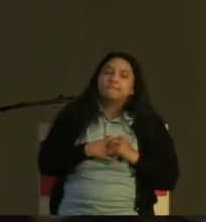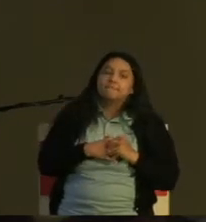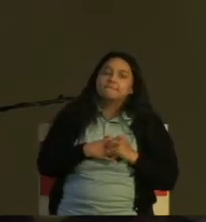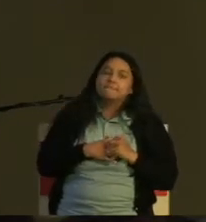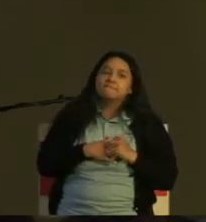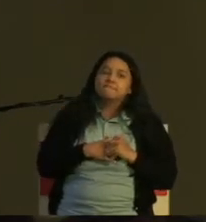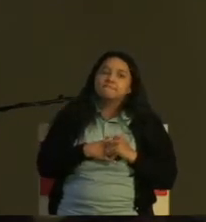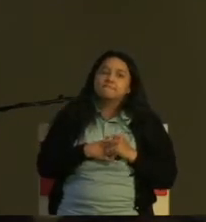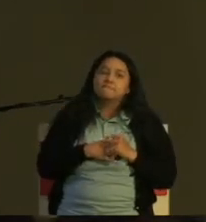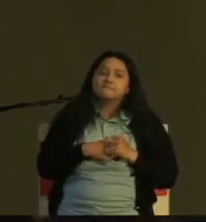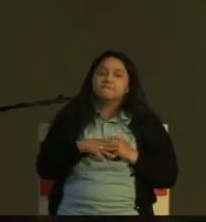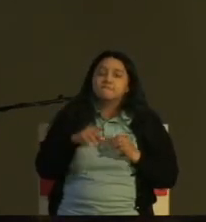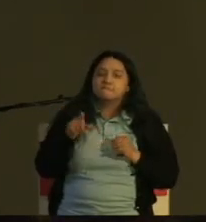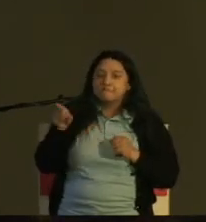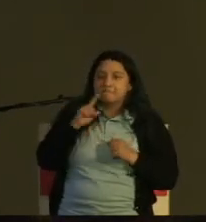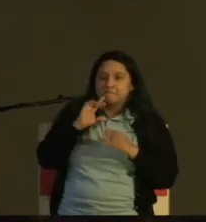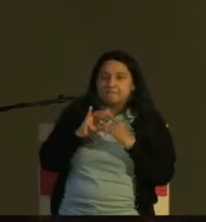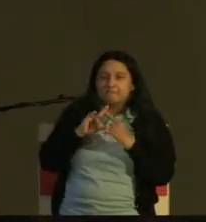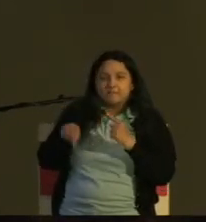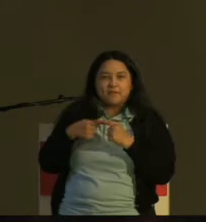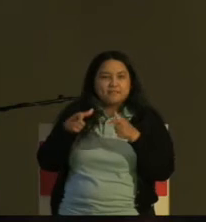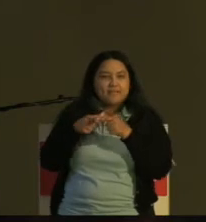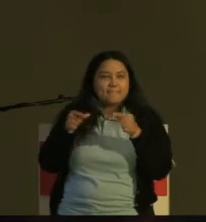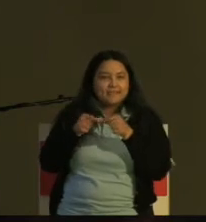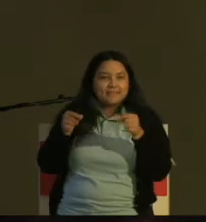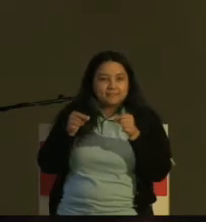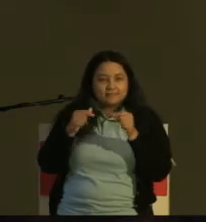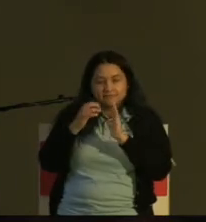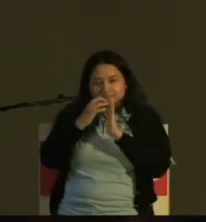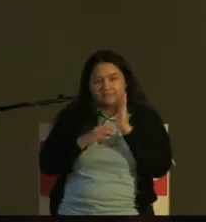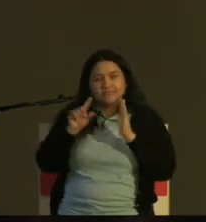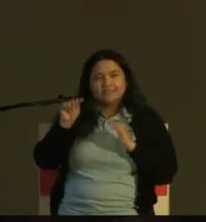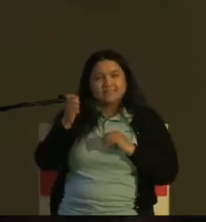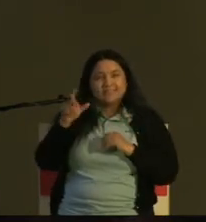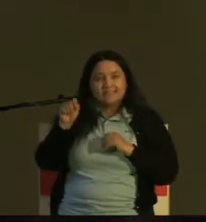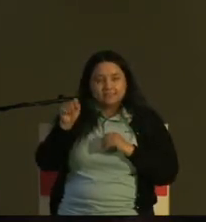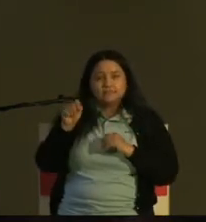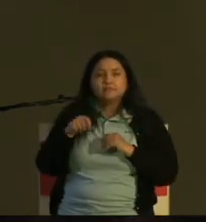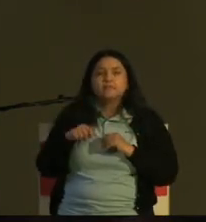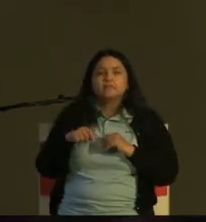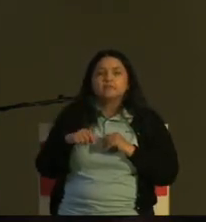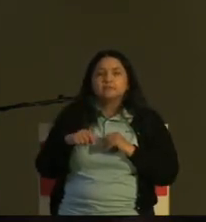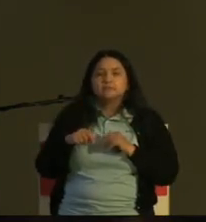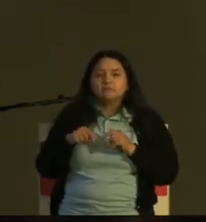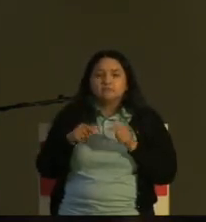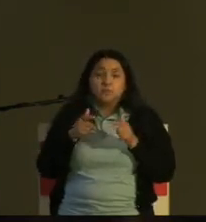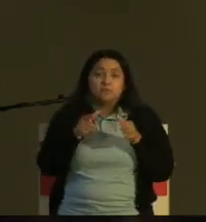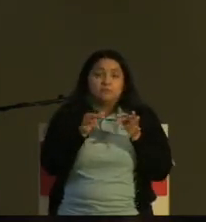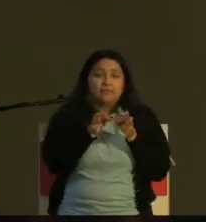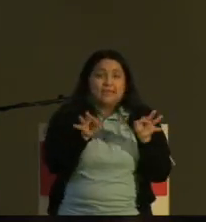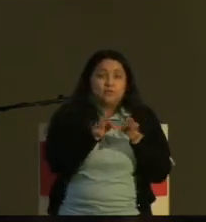hablando del texto en japonés, que pues es un ideograma a un lenguaje